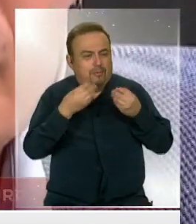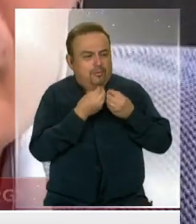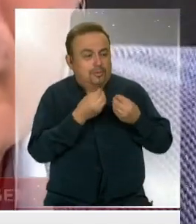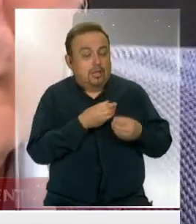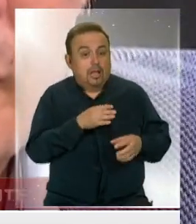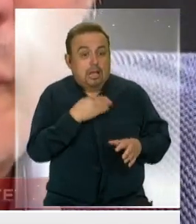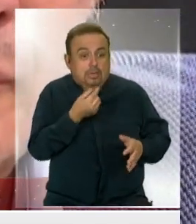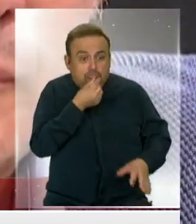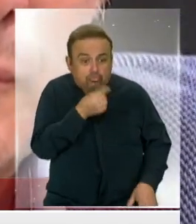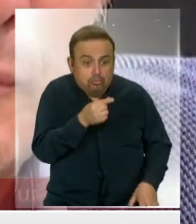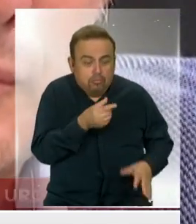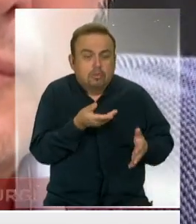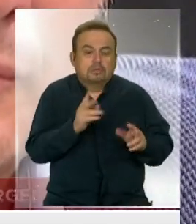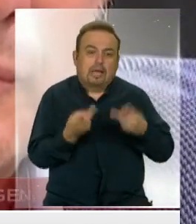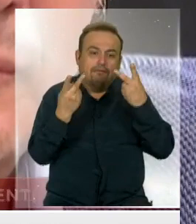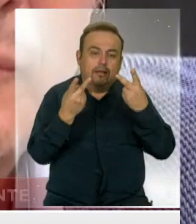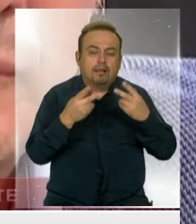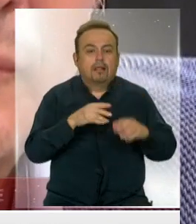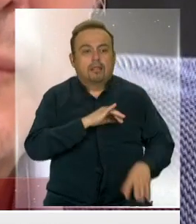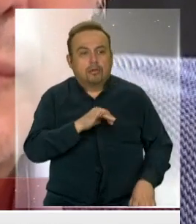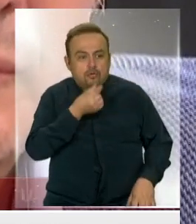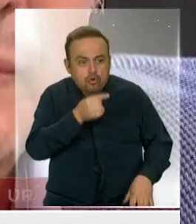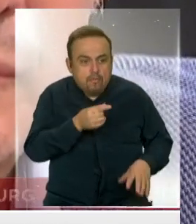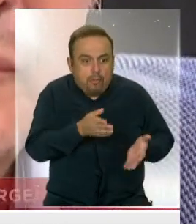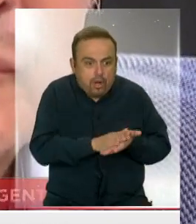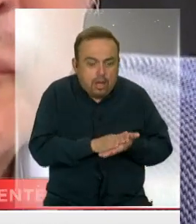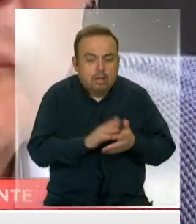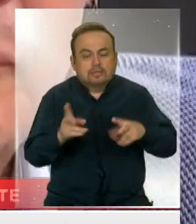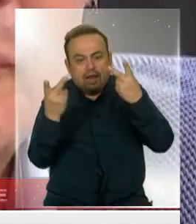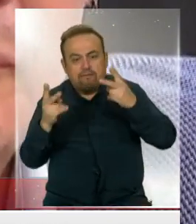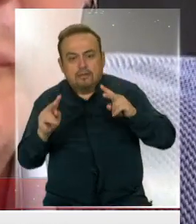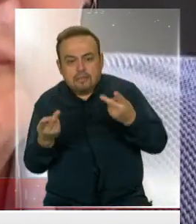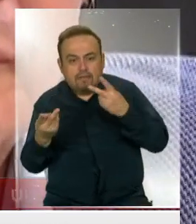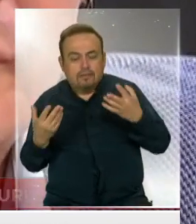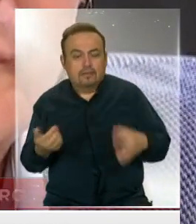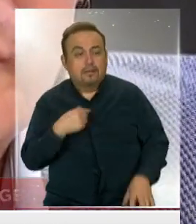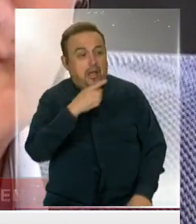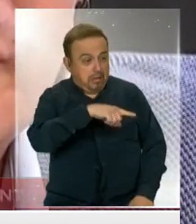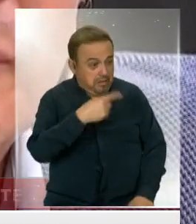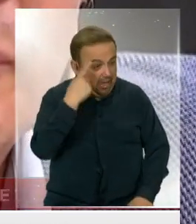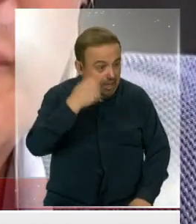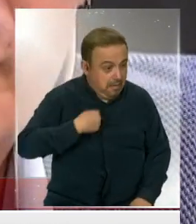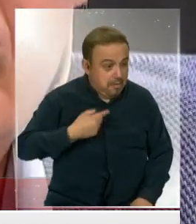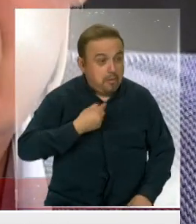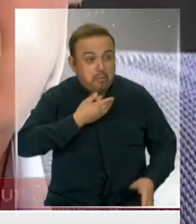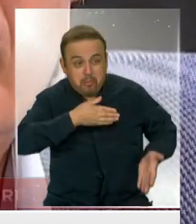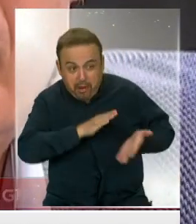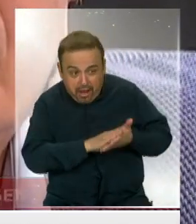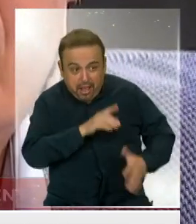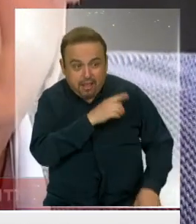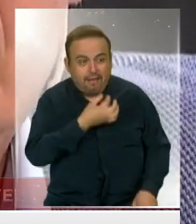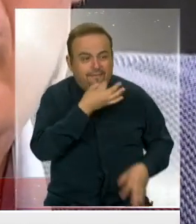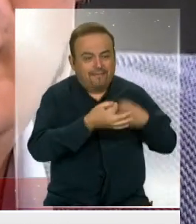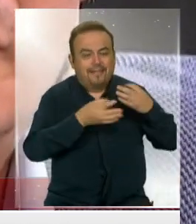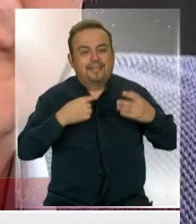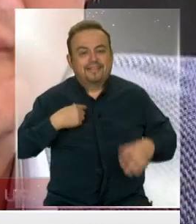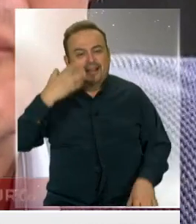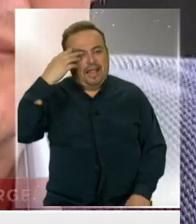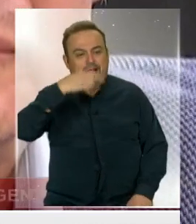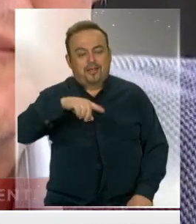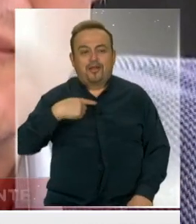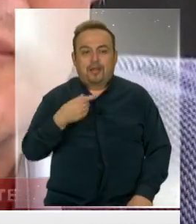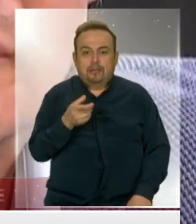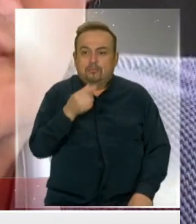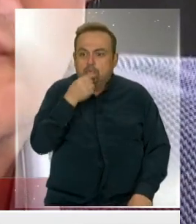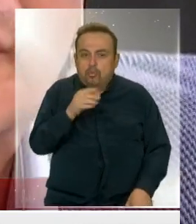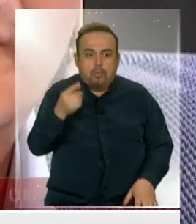varias veces, que había salido. Es más, él se cansaba de decir, me querían ver muerto en varias oportunidades porque creyeron